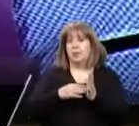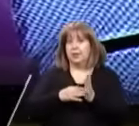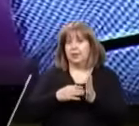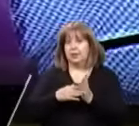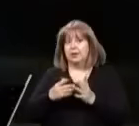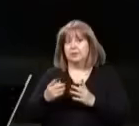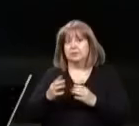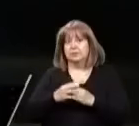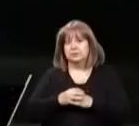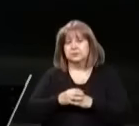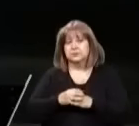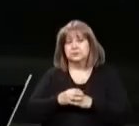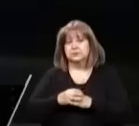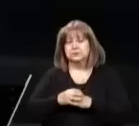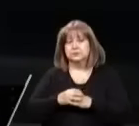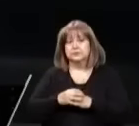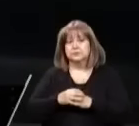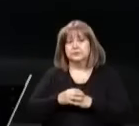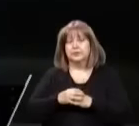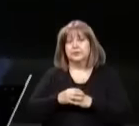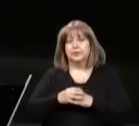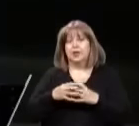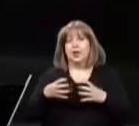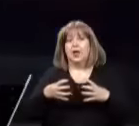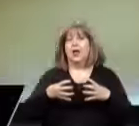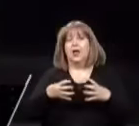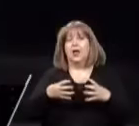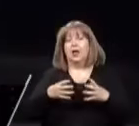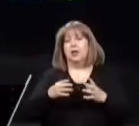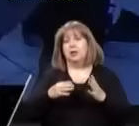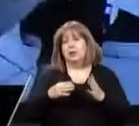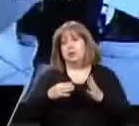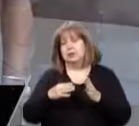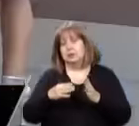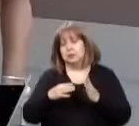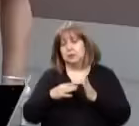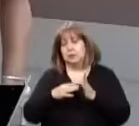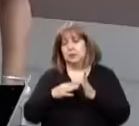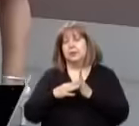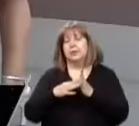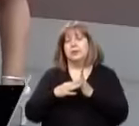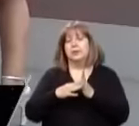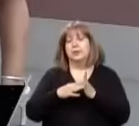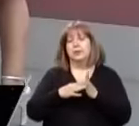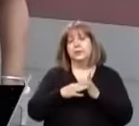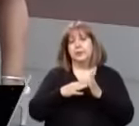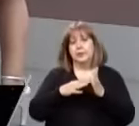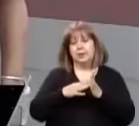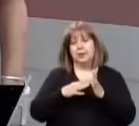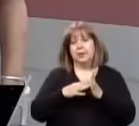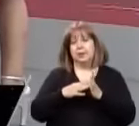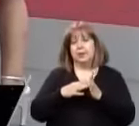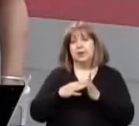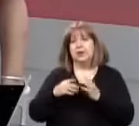resistencia de la oposición. Entonces, no va a caminar... entre la misma bolsa que otros. Claro. Entonces, bueno, y este tiene